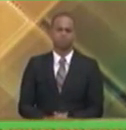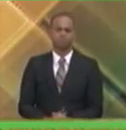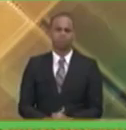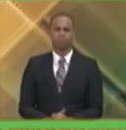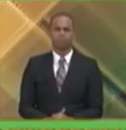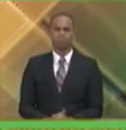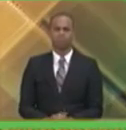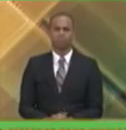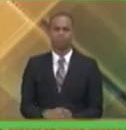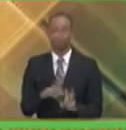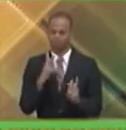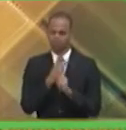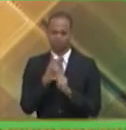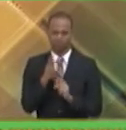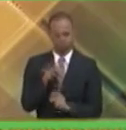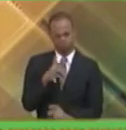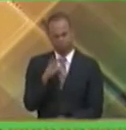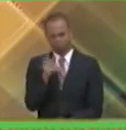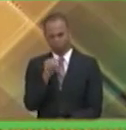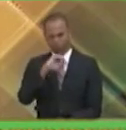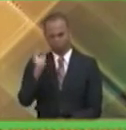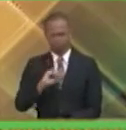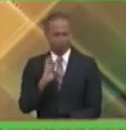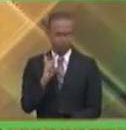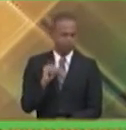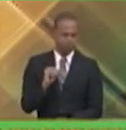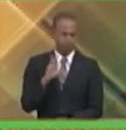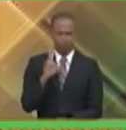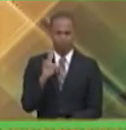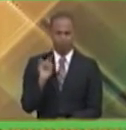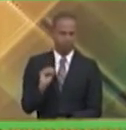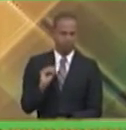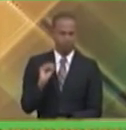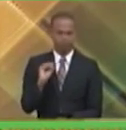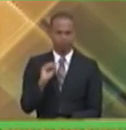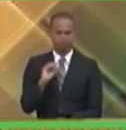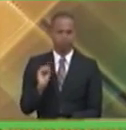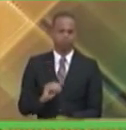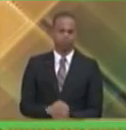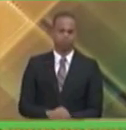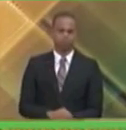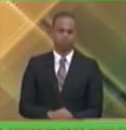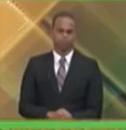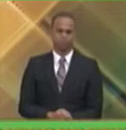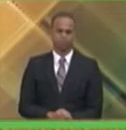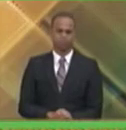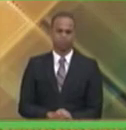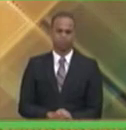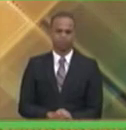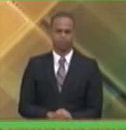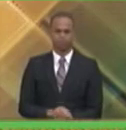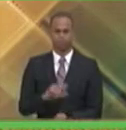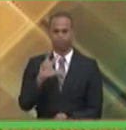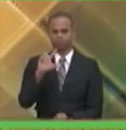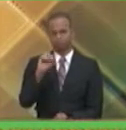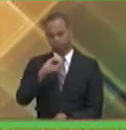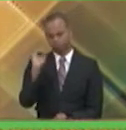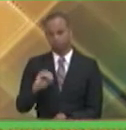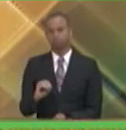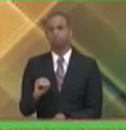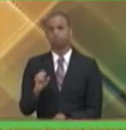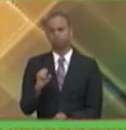discapacidad? ¿Calculas tú el 50, el 60%, qué sé yo? No, no. Podemos decir que el 30%.